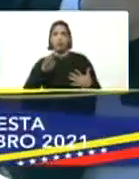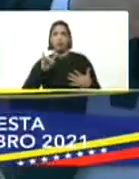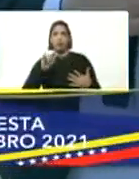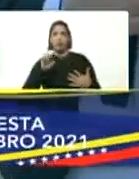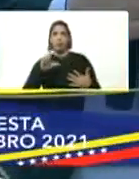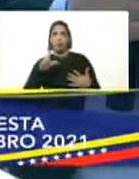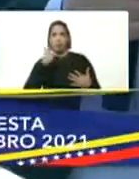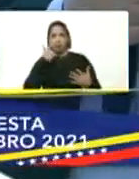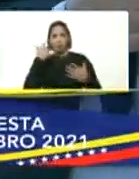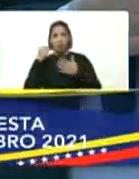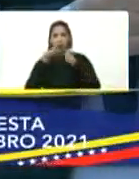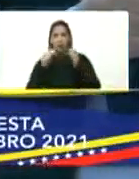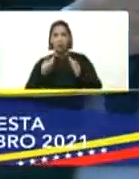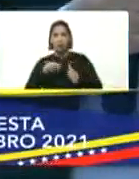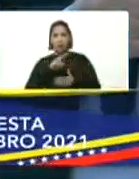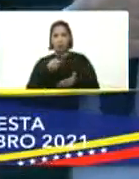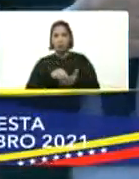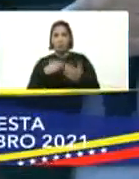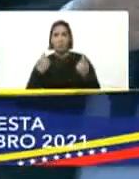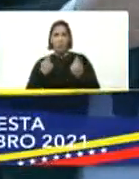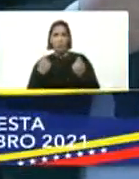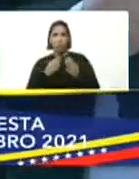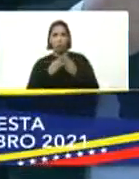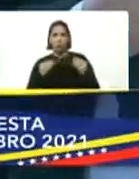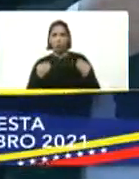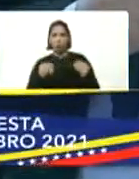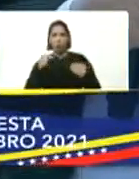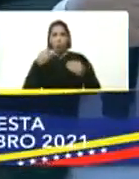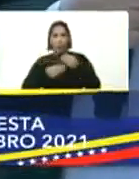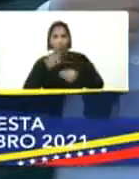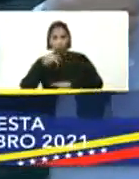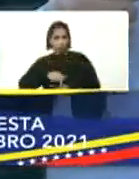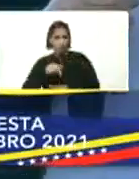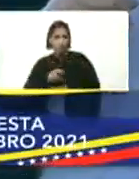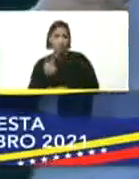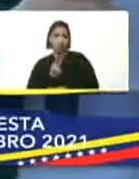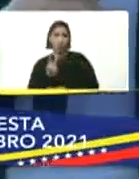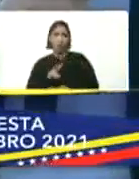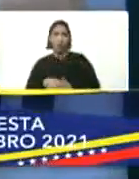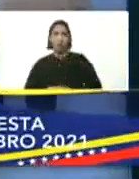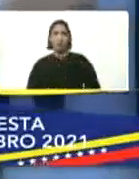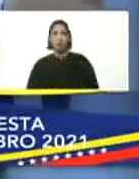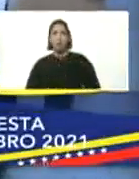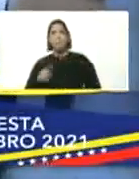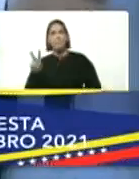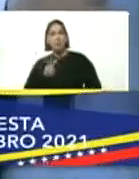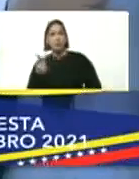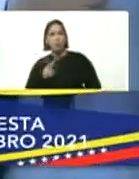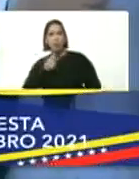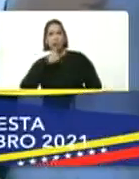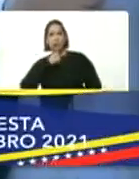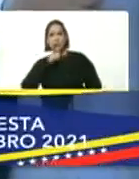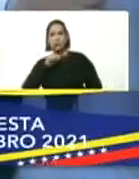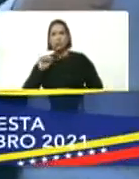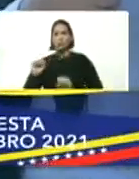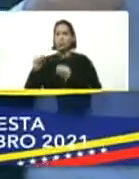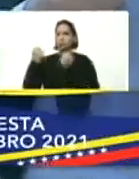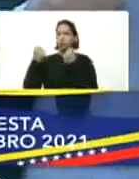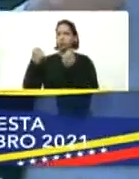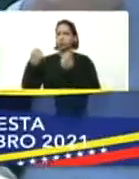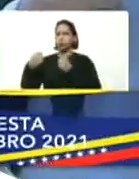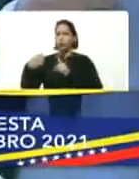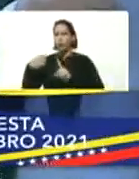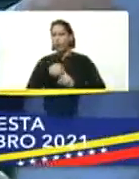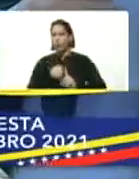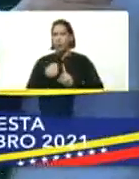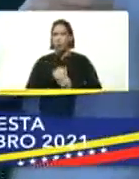arte nacional popular. Todos son editados en Venezuela. La Venezuela que resiste las sanciones, la